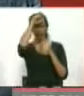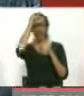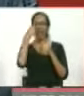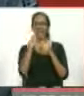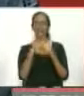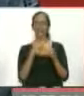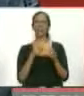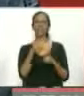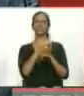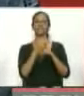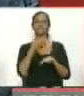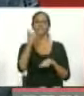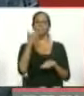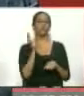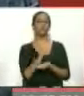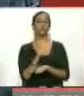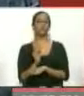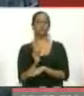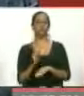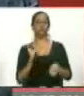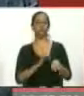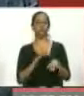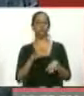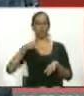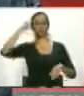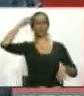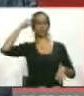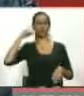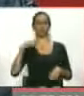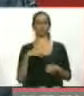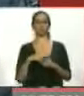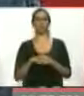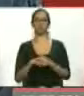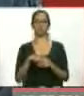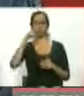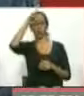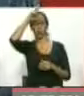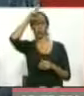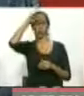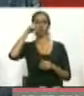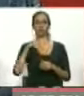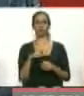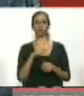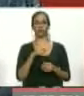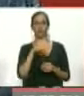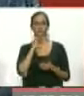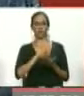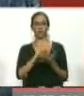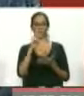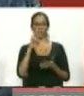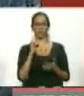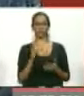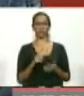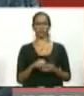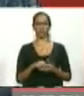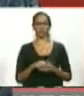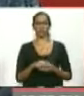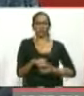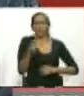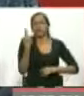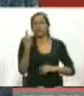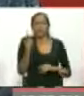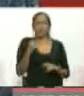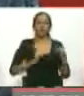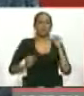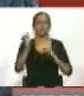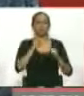sirio cuidado todos trabajan los soldados ocurre turco y fallecieron 20 de un ataque en